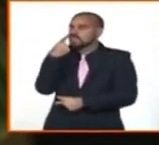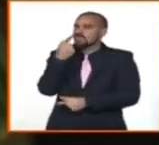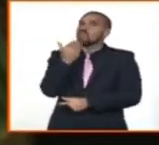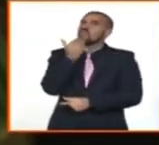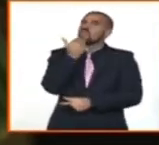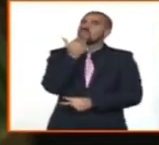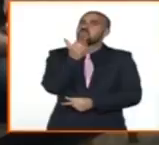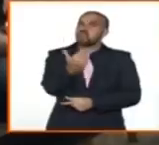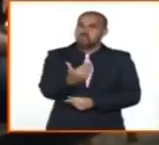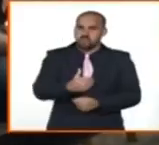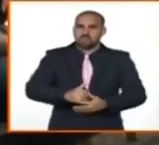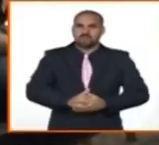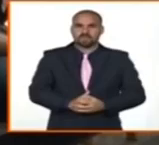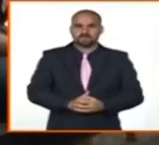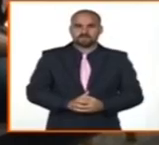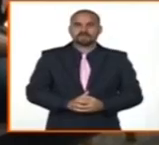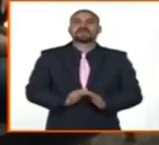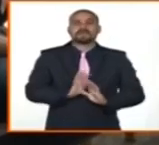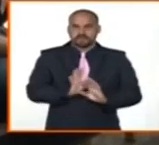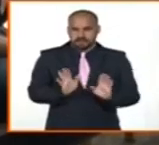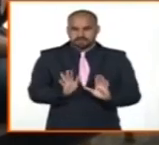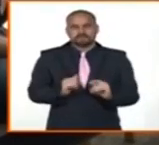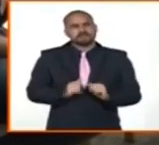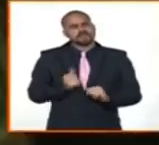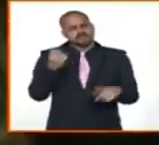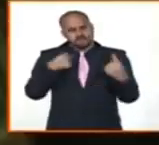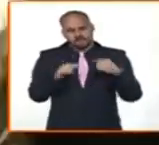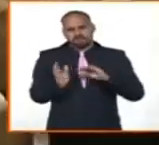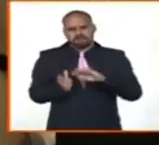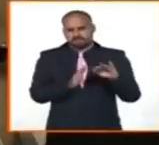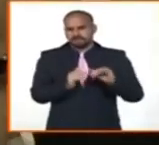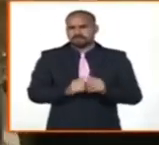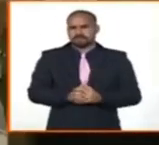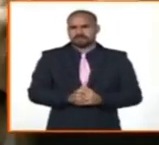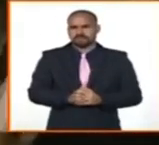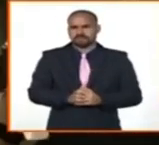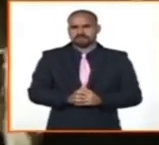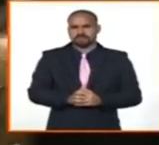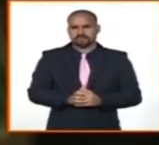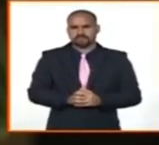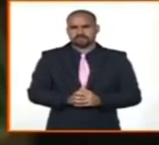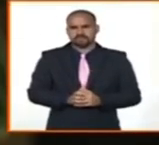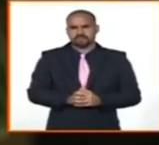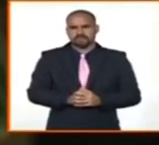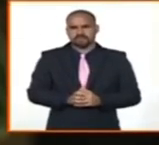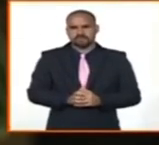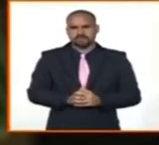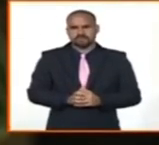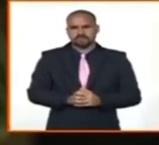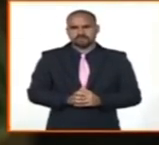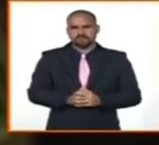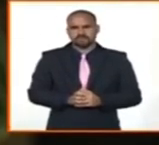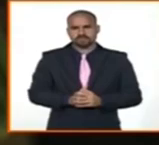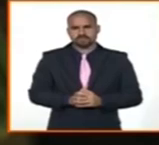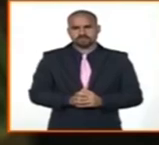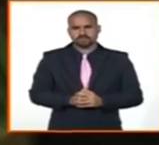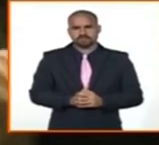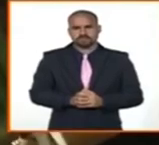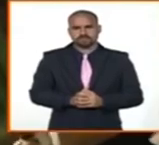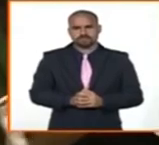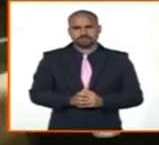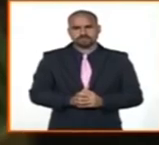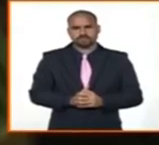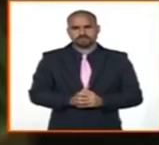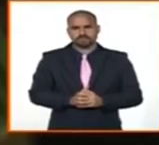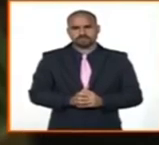está pasando ahora, pero yo quiero asegurarle que en este lugar tan lejano, que es de una cultura tan